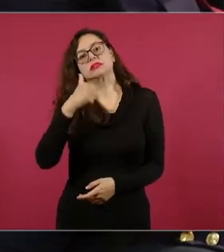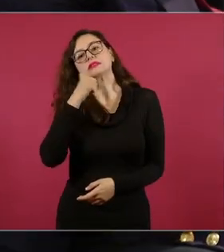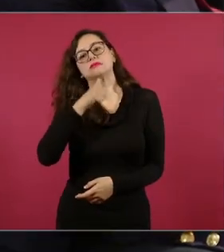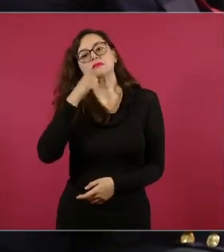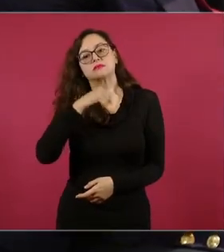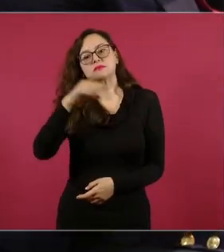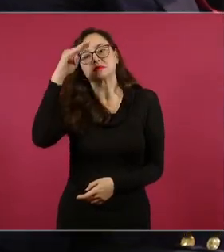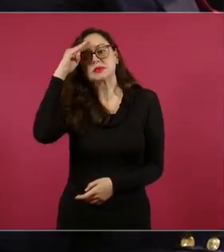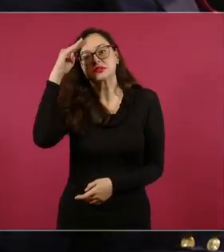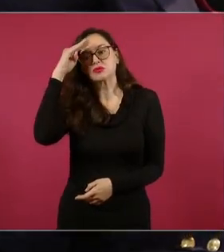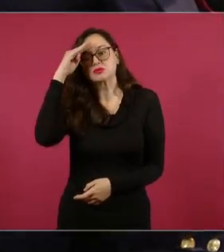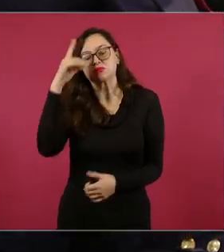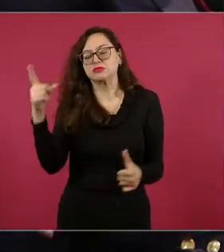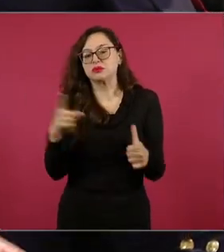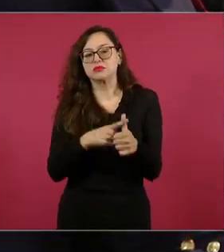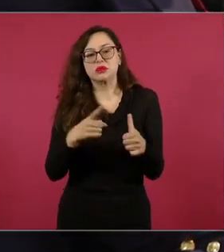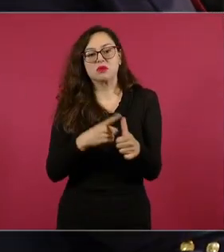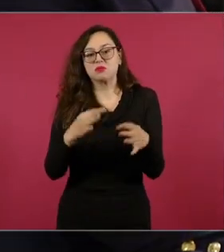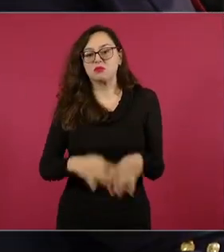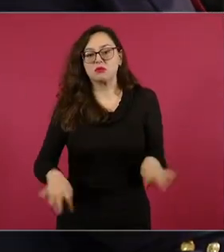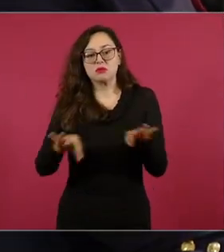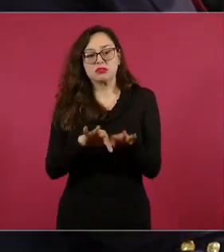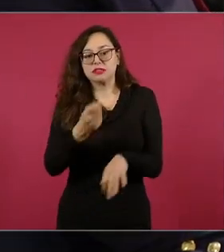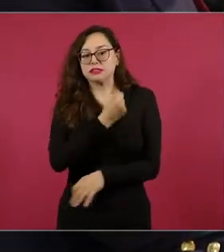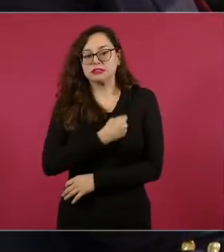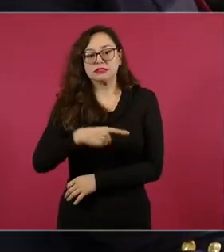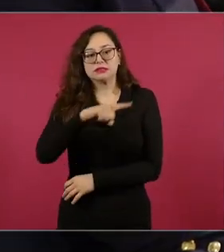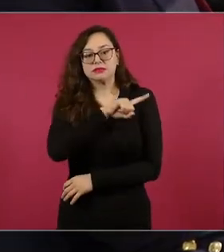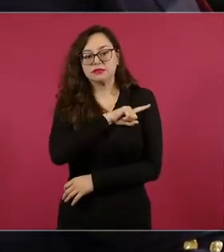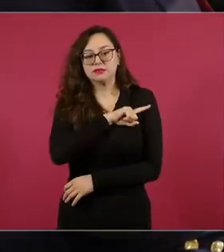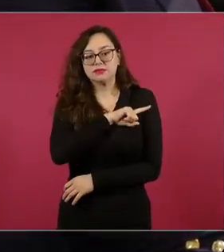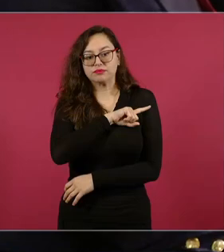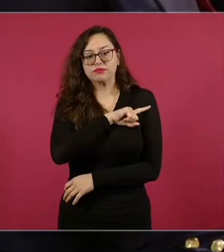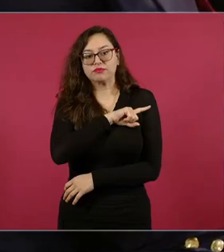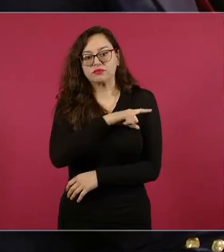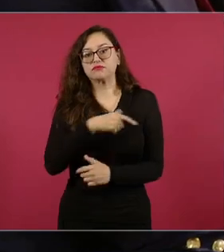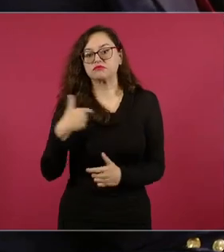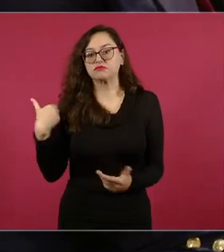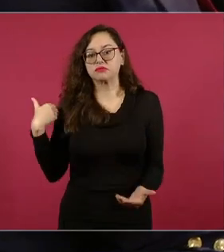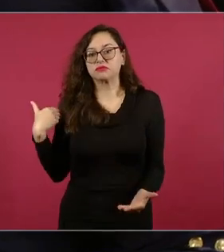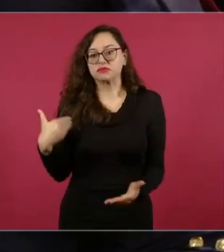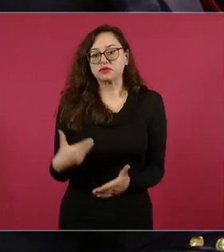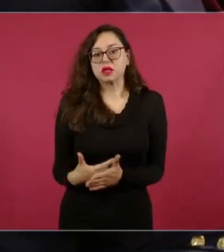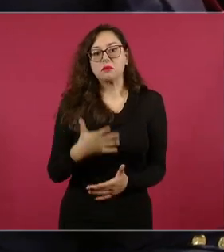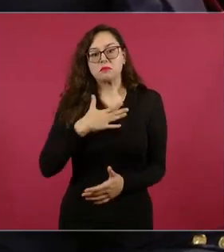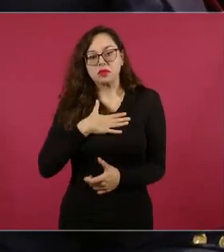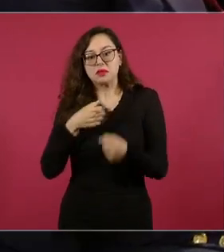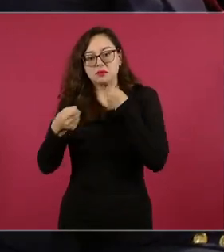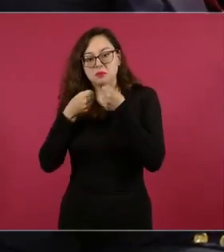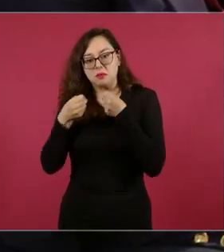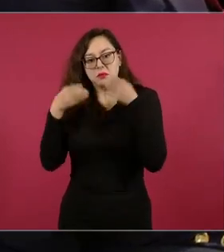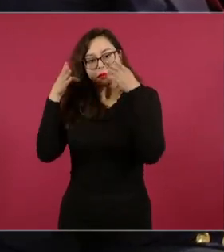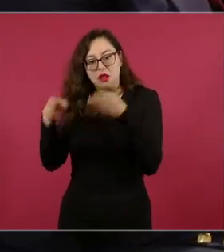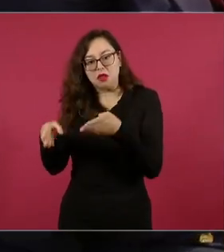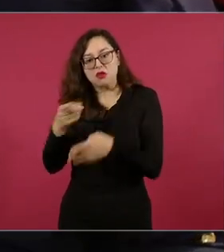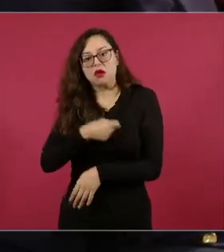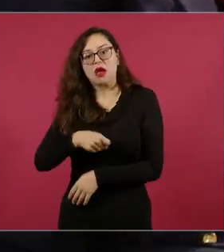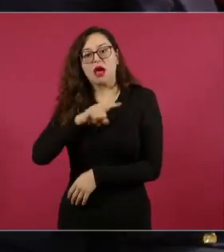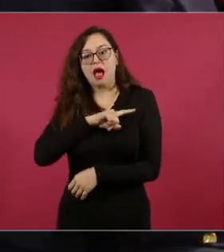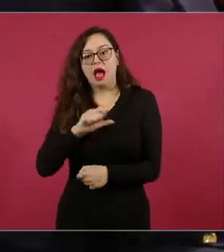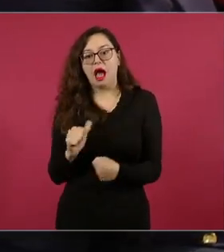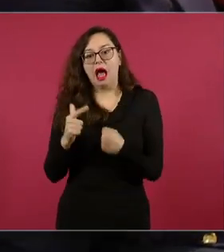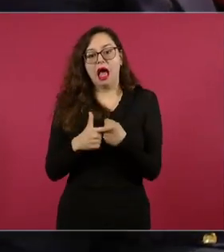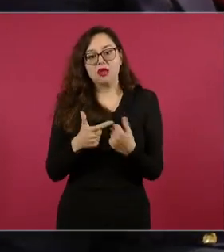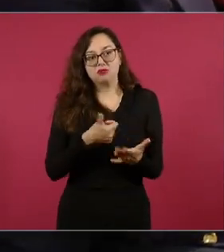que si no hay salud no hay nada en la vida y creo que con el tipo de periodismo que hago también ayudo a la